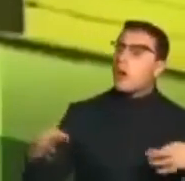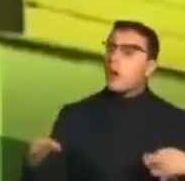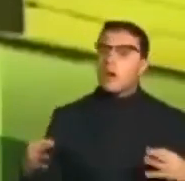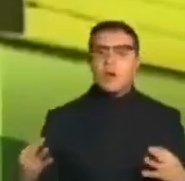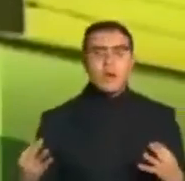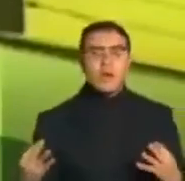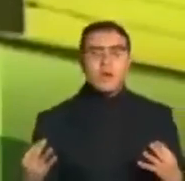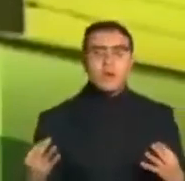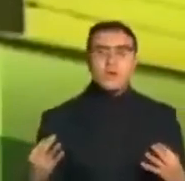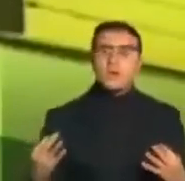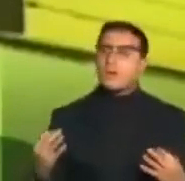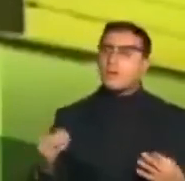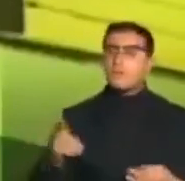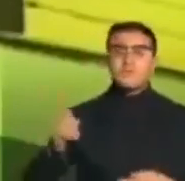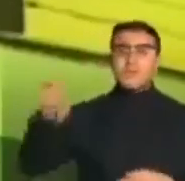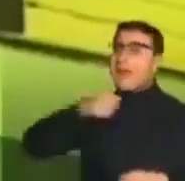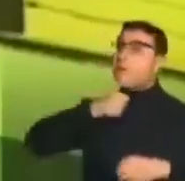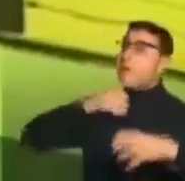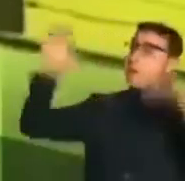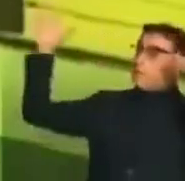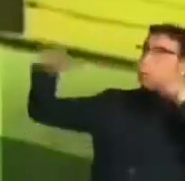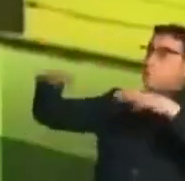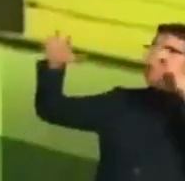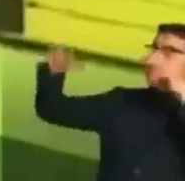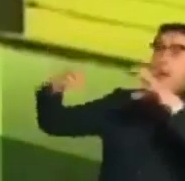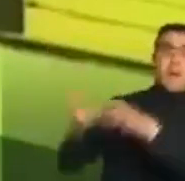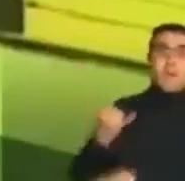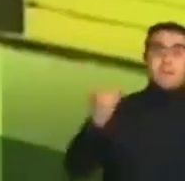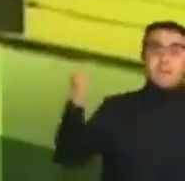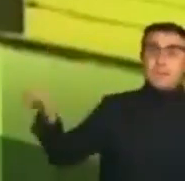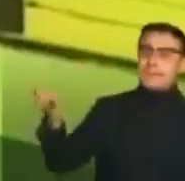Que se quedaron debajo del aguacero y entonces